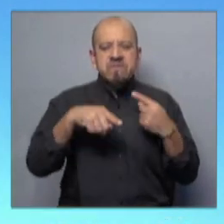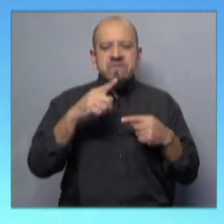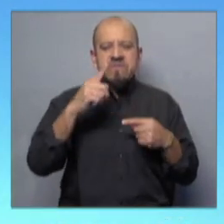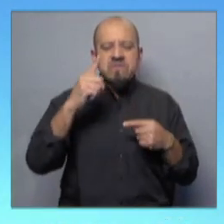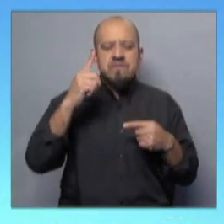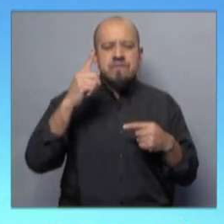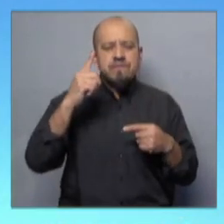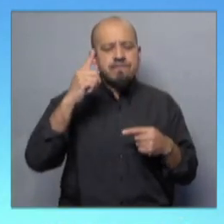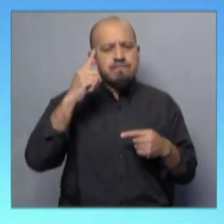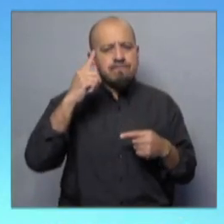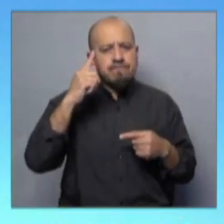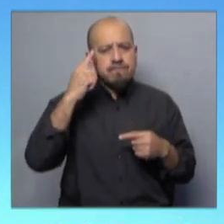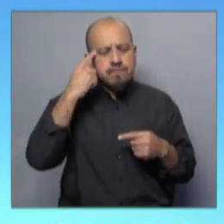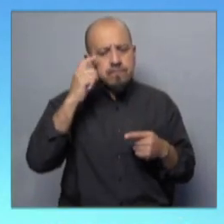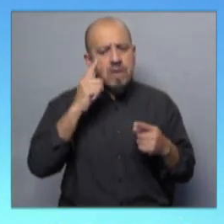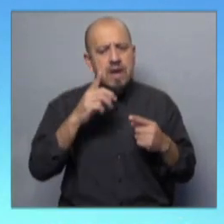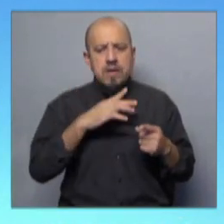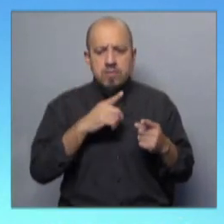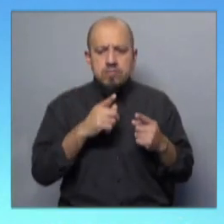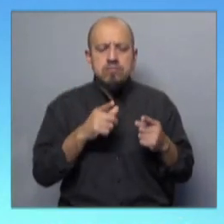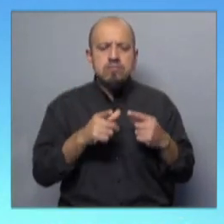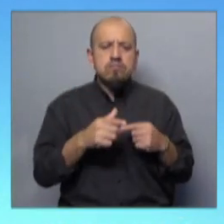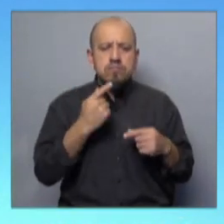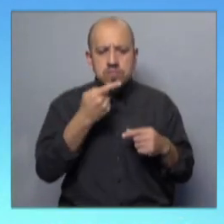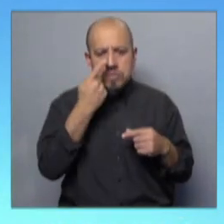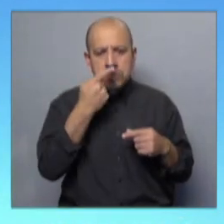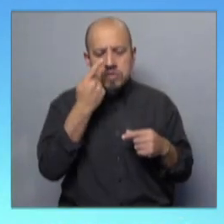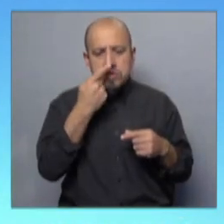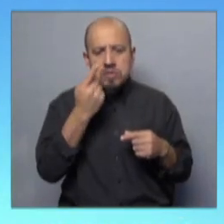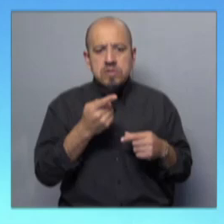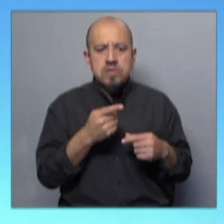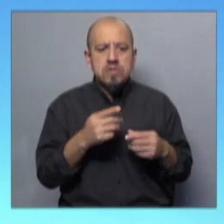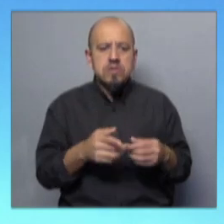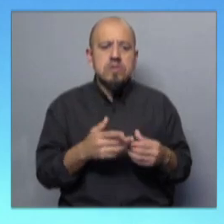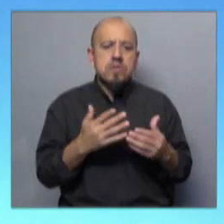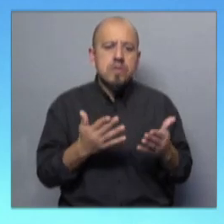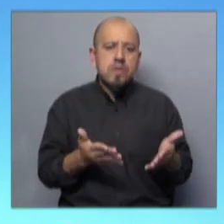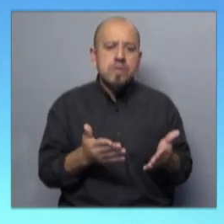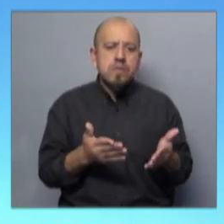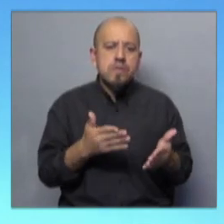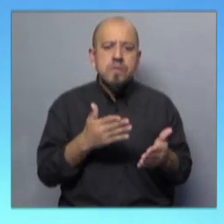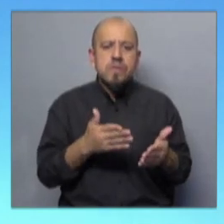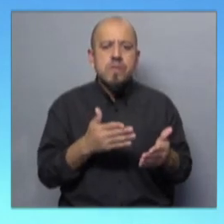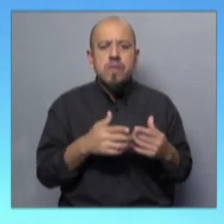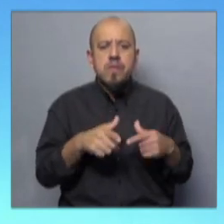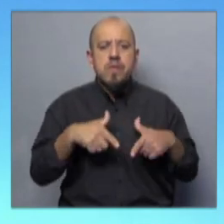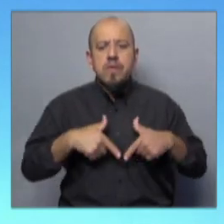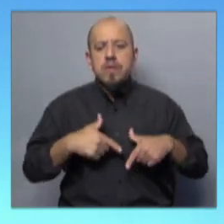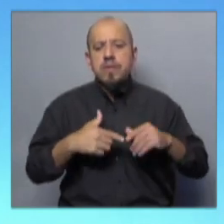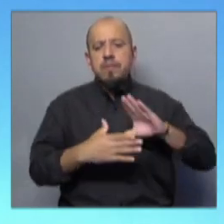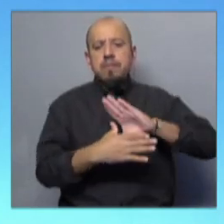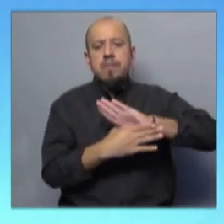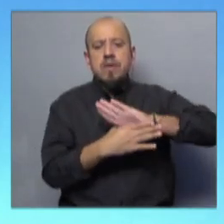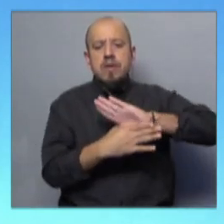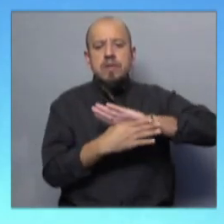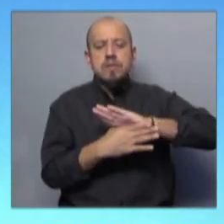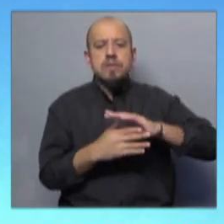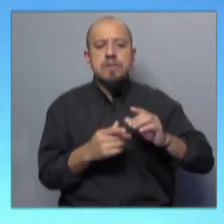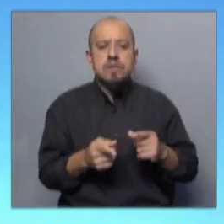hay un involucramiento interesante el inicio de un bolo que involucra medio interesante por ejemplo el ministerio desarrollo social